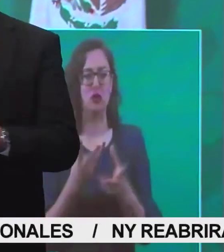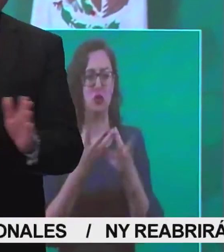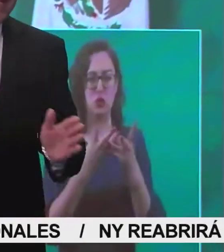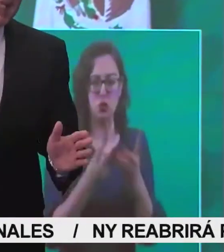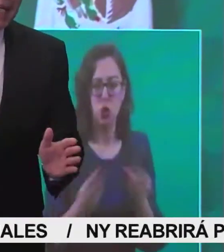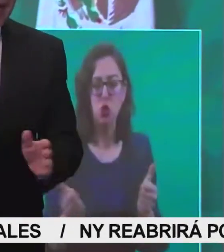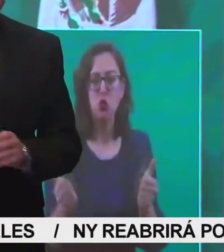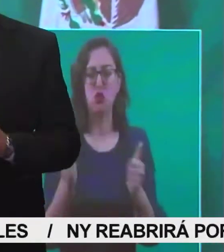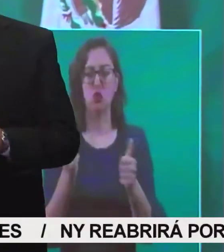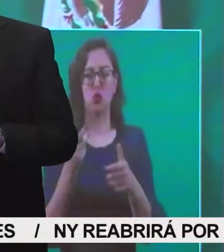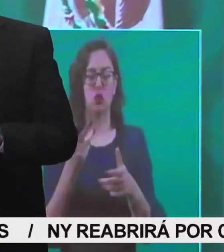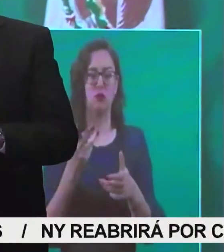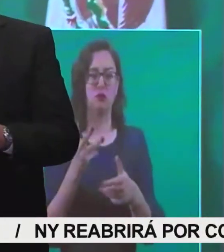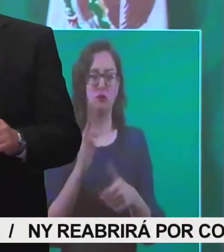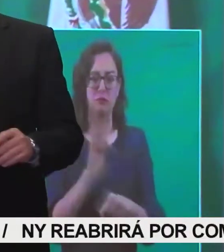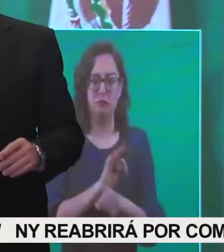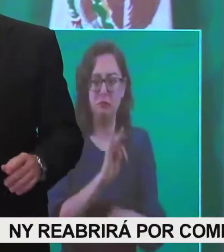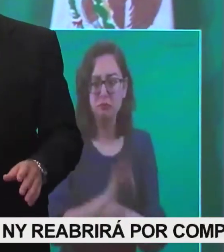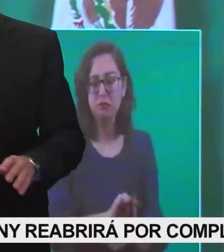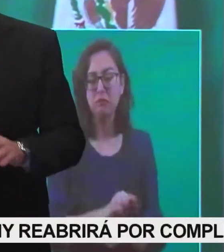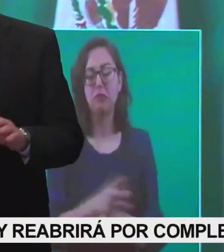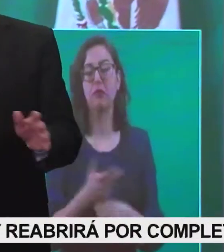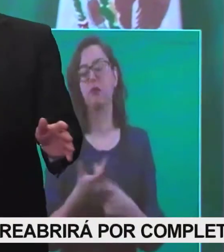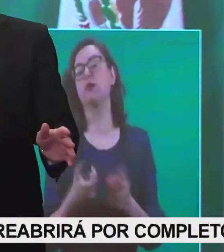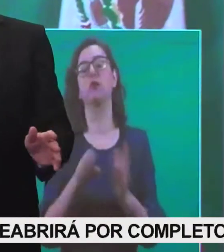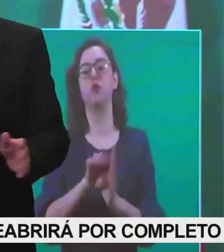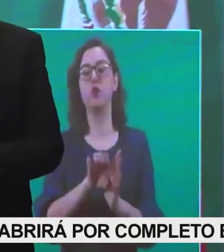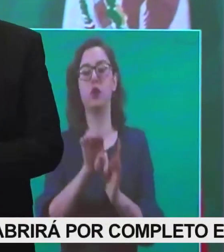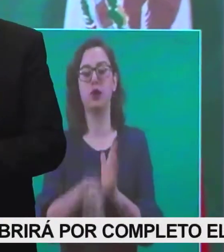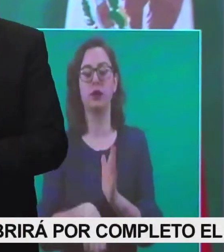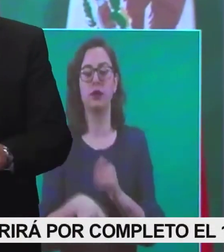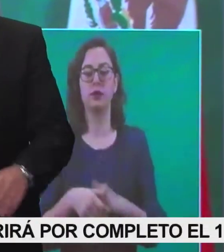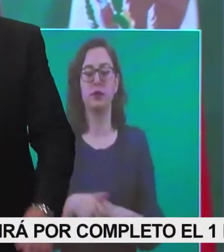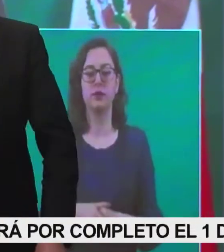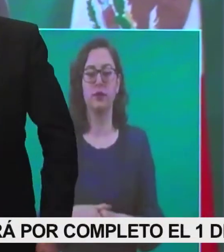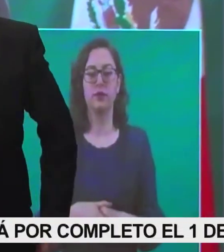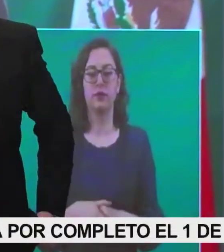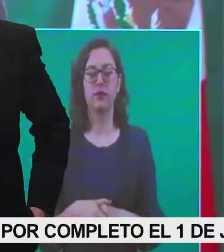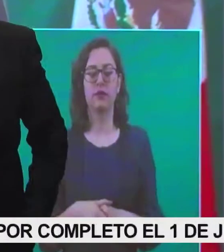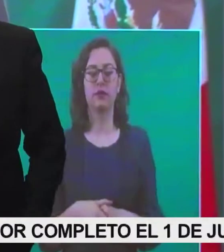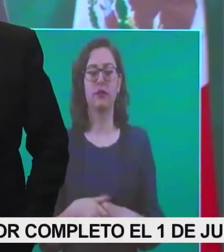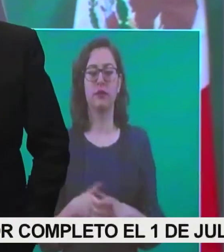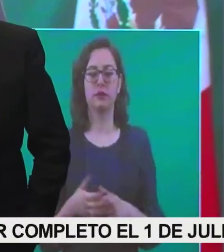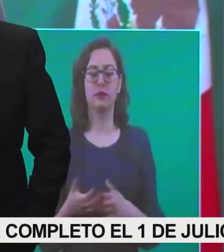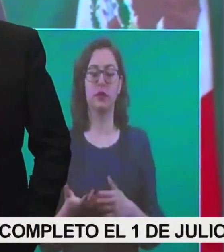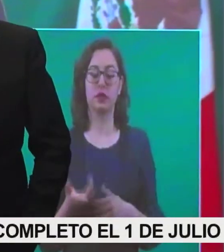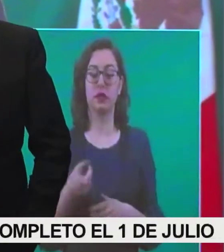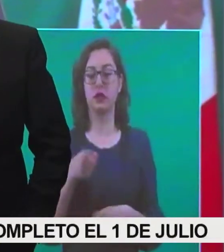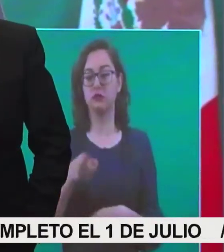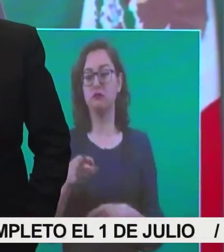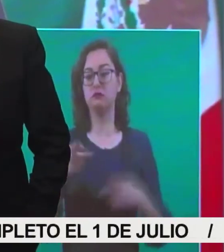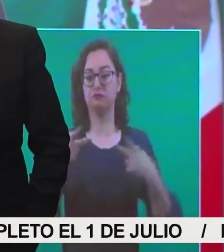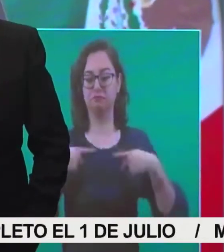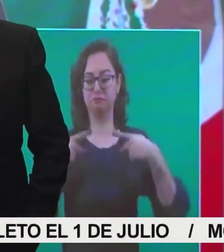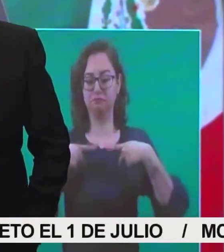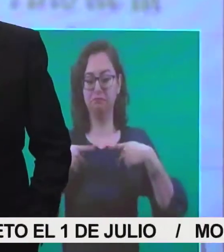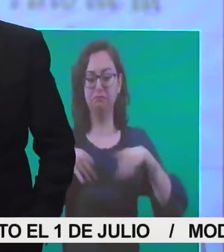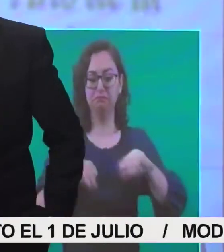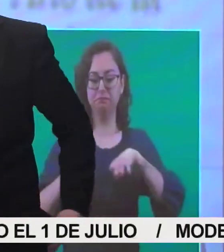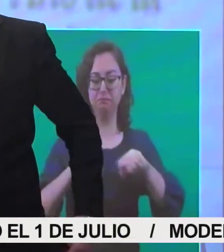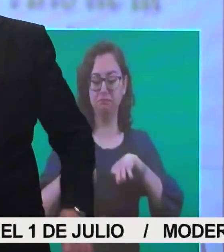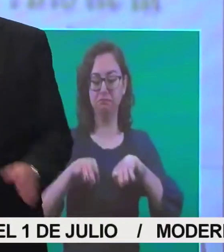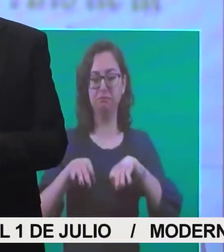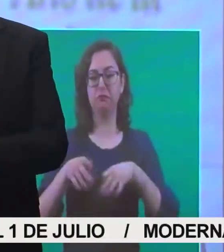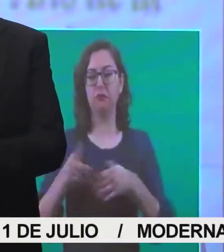Si el señor Félix Salgado Macedonio, el señor Raúl Morón no son candidatos, México no pierde. No pierden en Guerrero